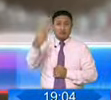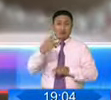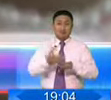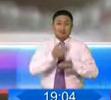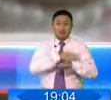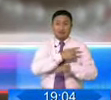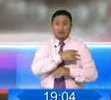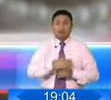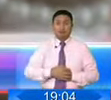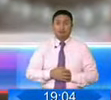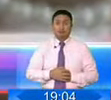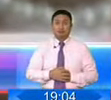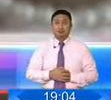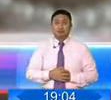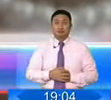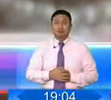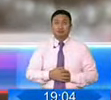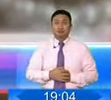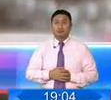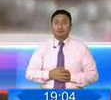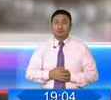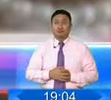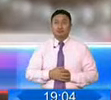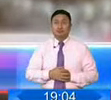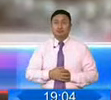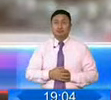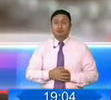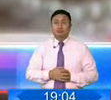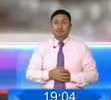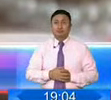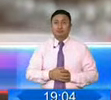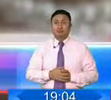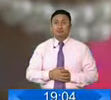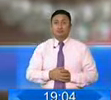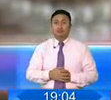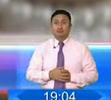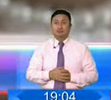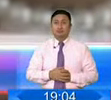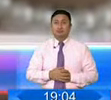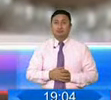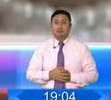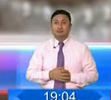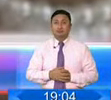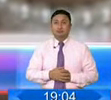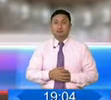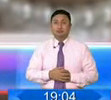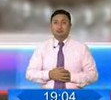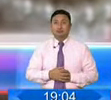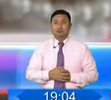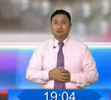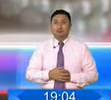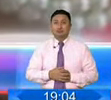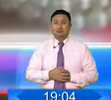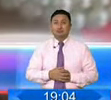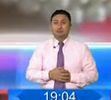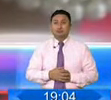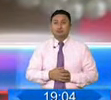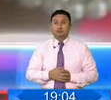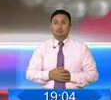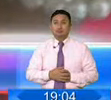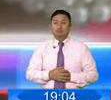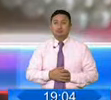2 días antes de su desaparición. Un poco de miedo por acá, mami. Amanecí con un poco de miedo. Que antes,